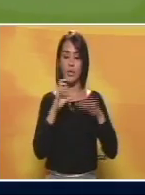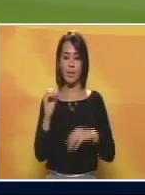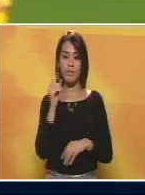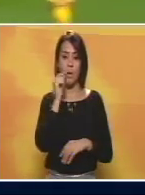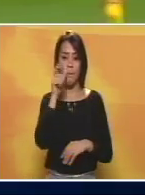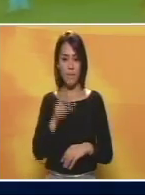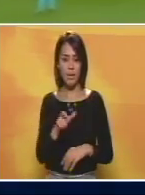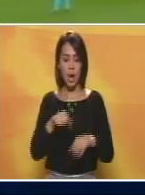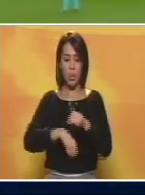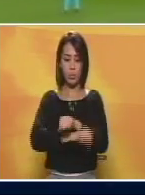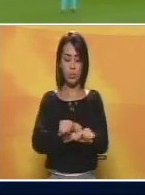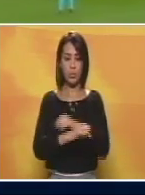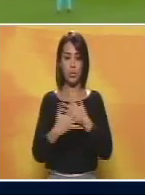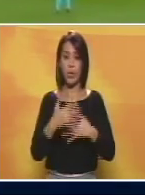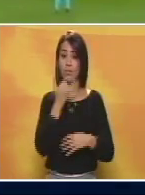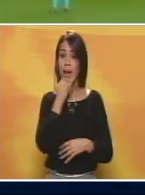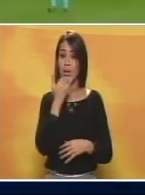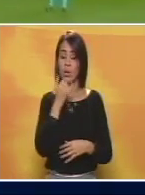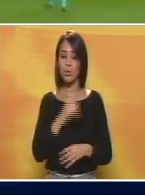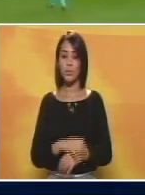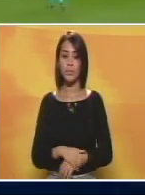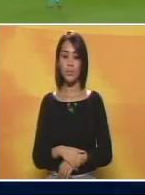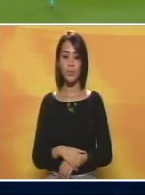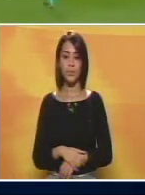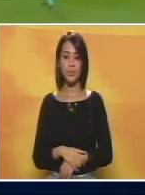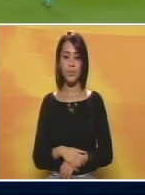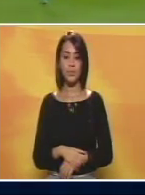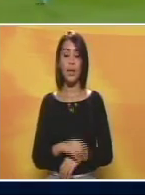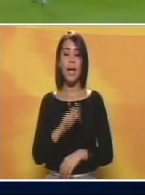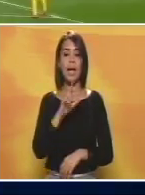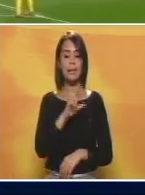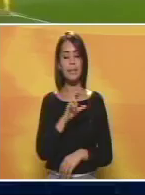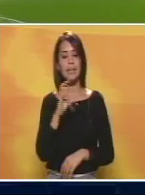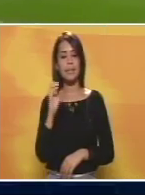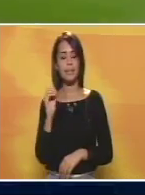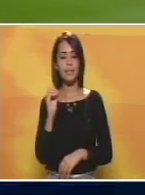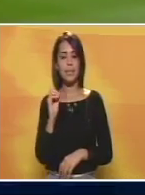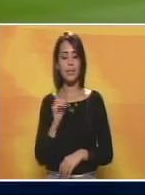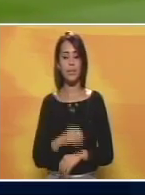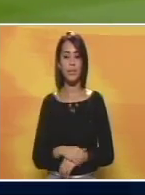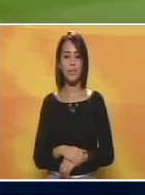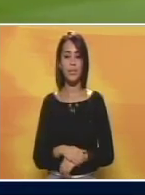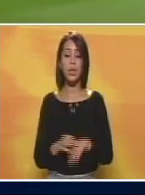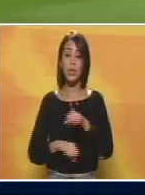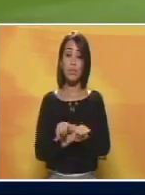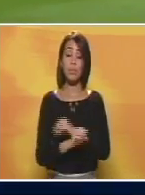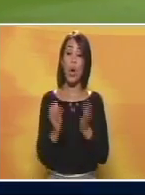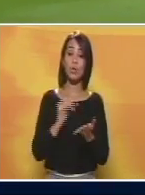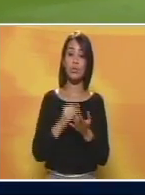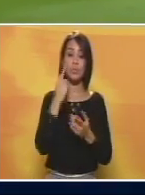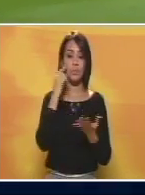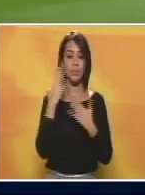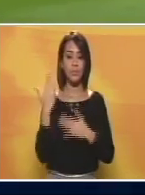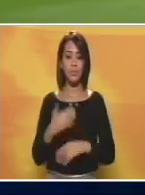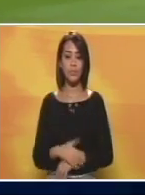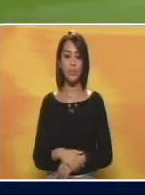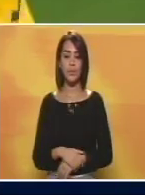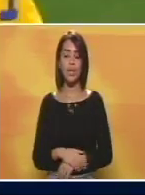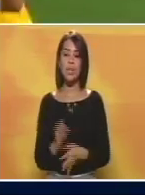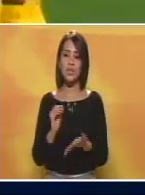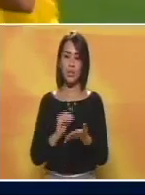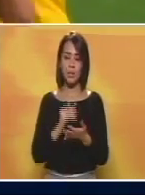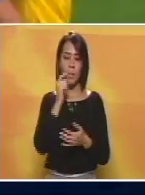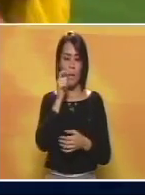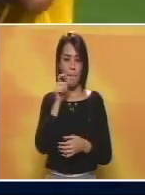Matuidi, tras un grosero error de Keylor Navas, puso el 3-0 en el luminoso y mandaba el partido a la prórroga, pero una aparatosa entrada de